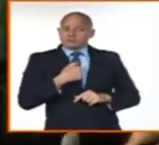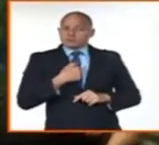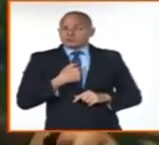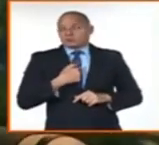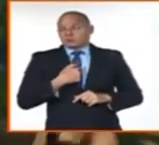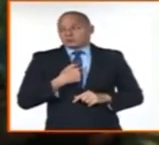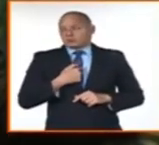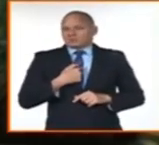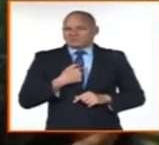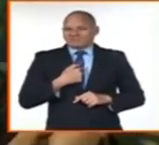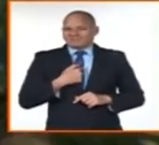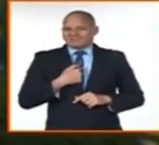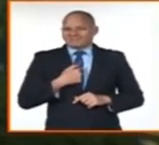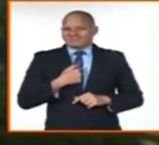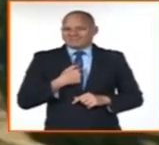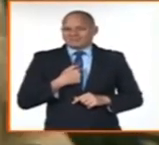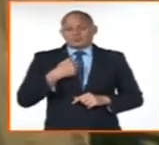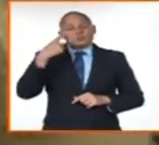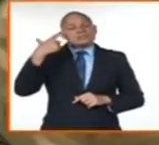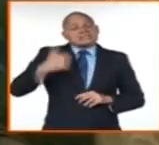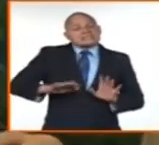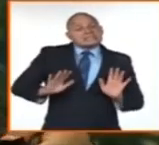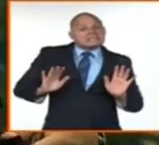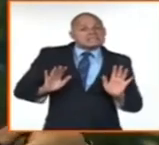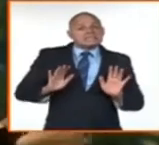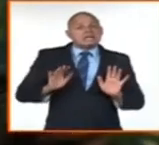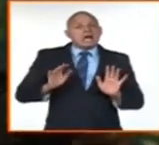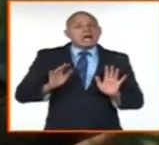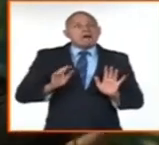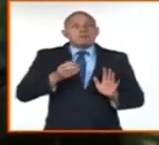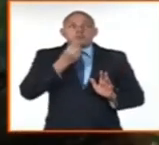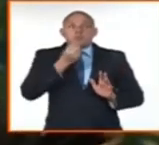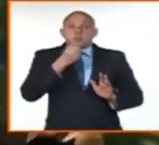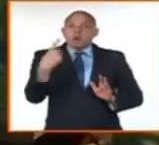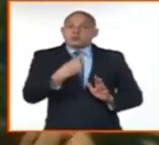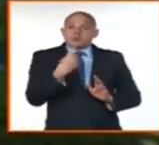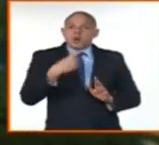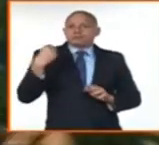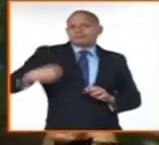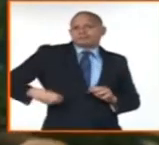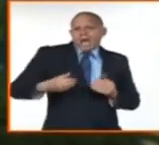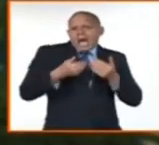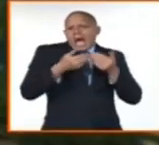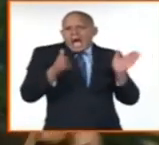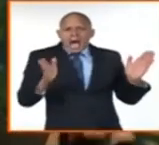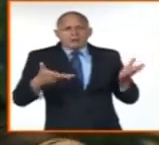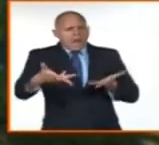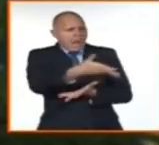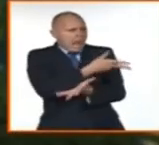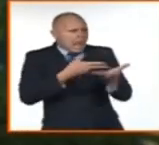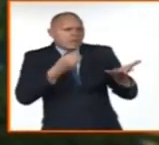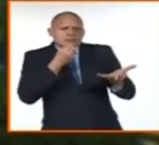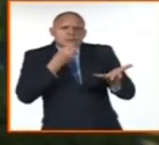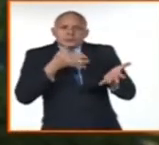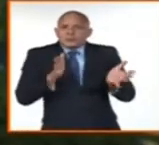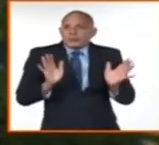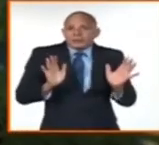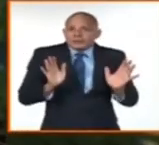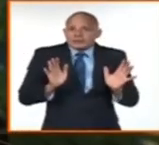las consecuencias de abrir esos debates en momentos tan violentos hacia Cuba,